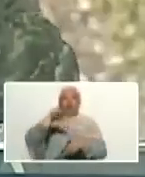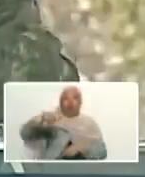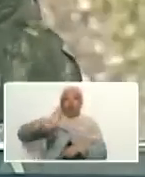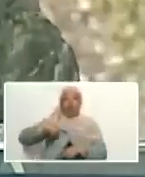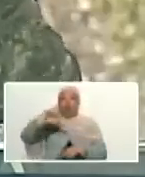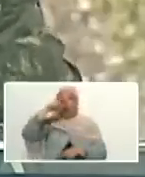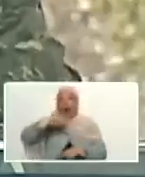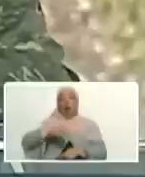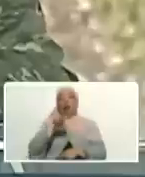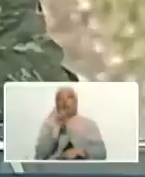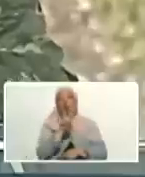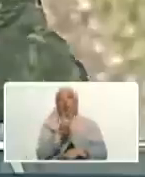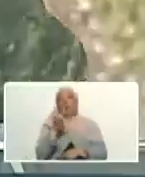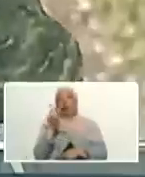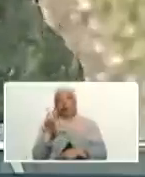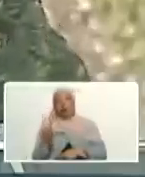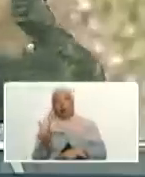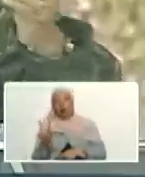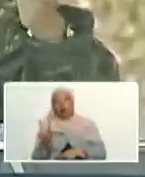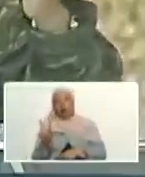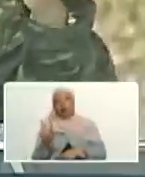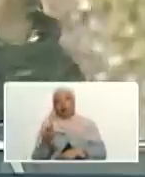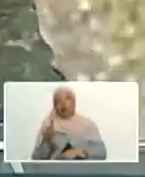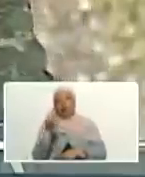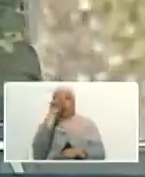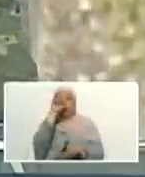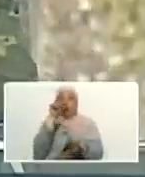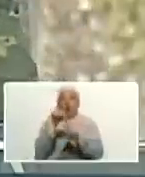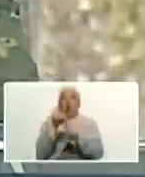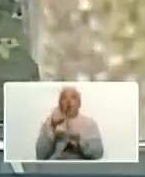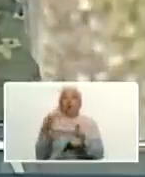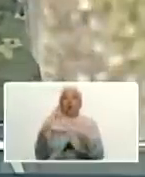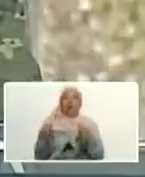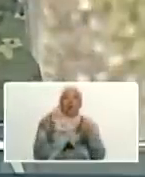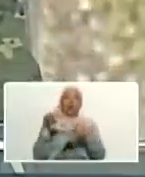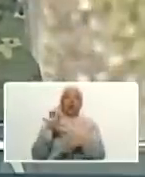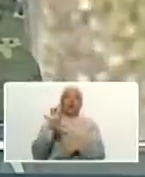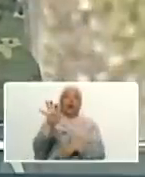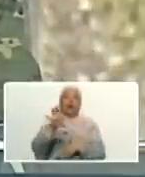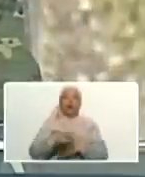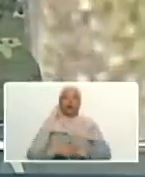año 2022, para avanzar en los grandes objetivos de la patria.